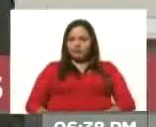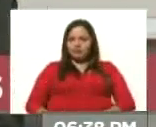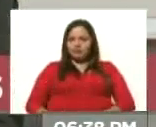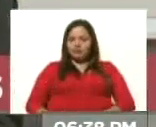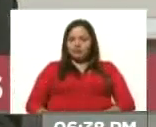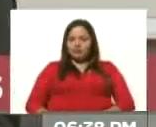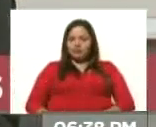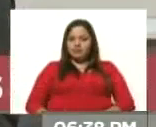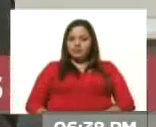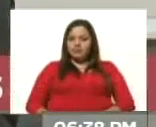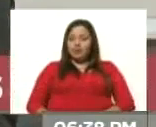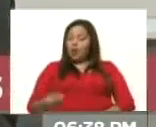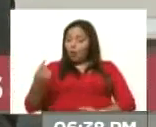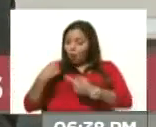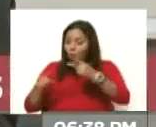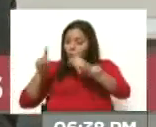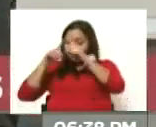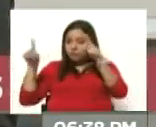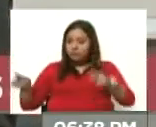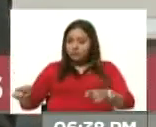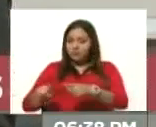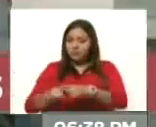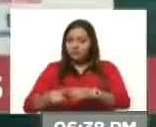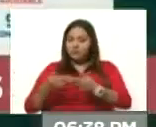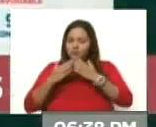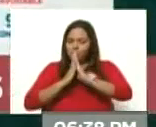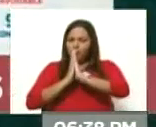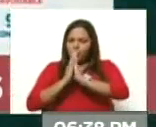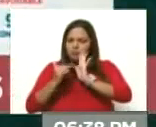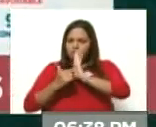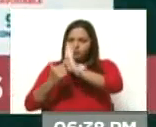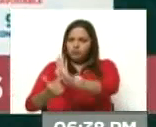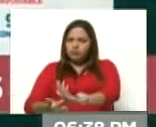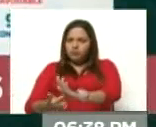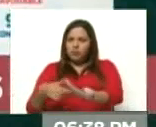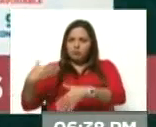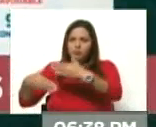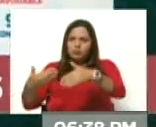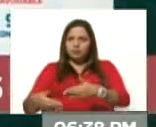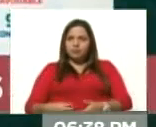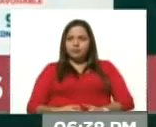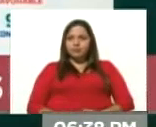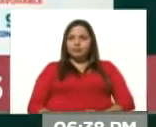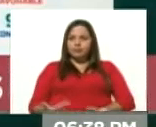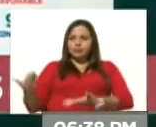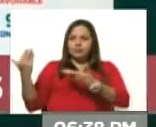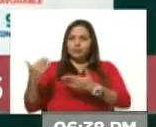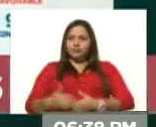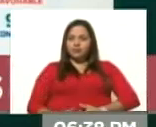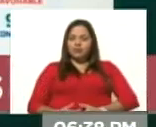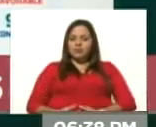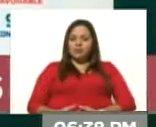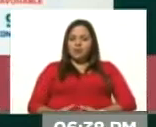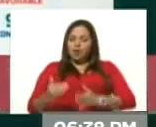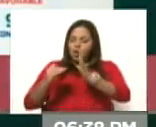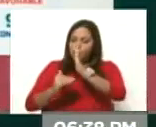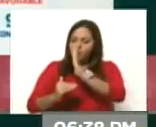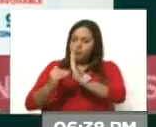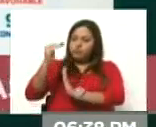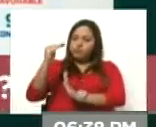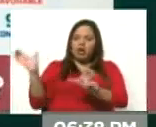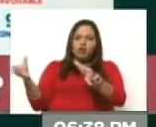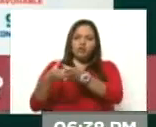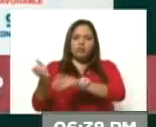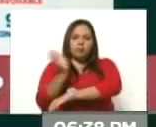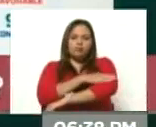país de internas es si la tienen vamos a colocarlas para irlas procesando ranking de los dirigentes de